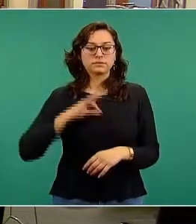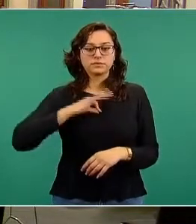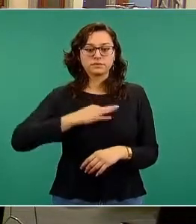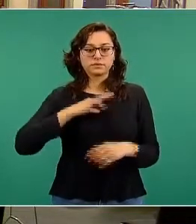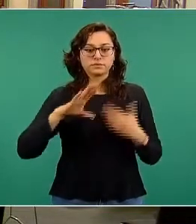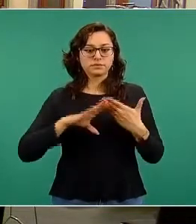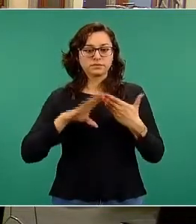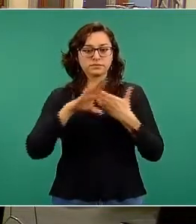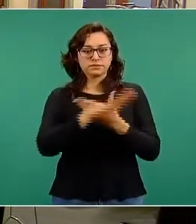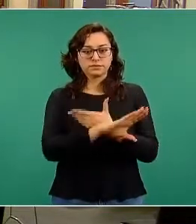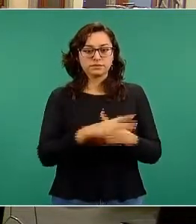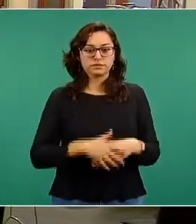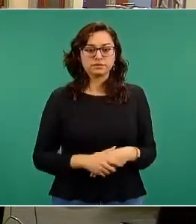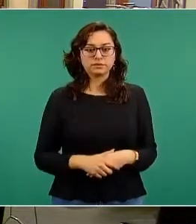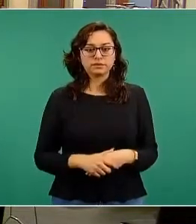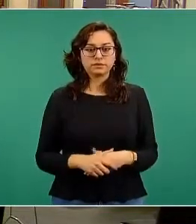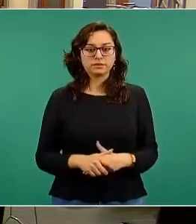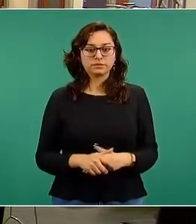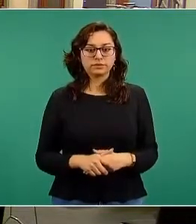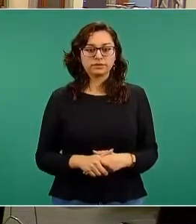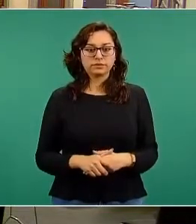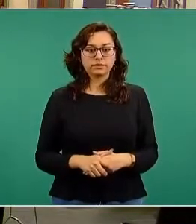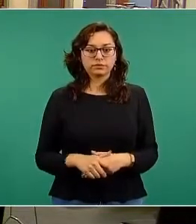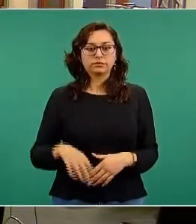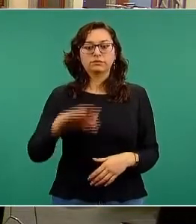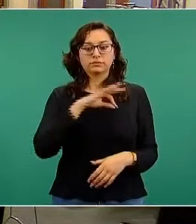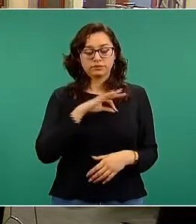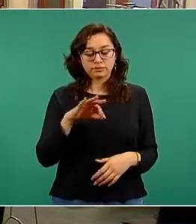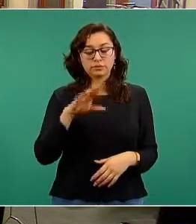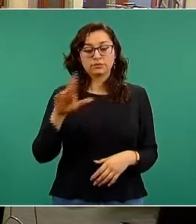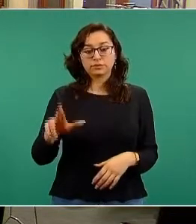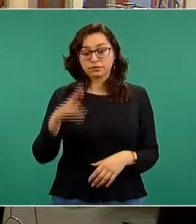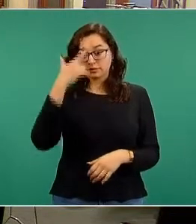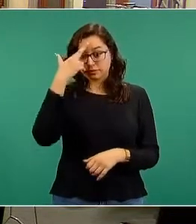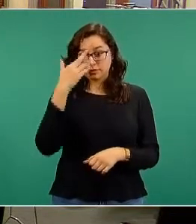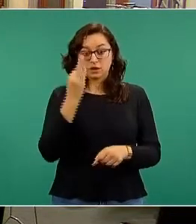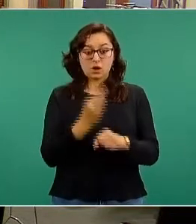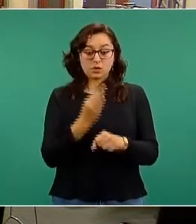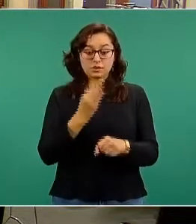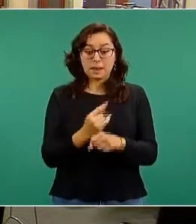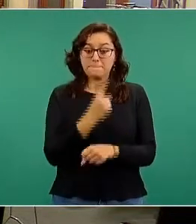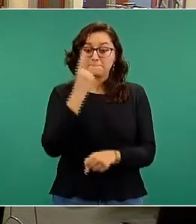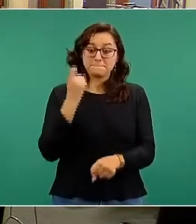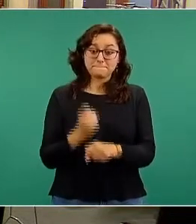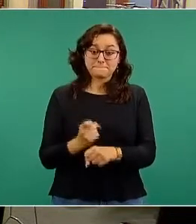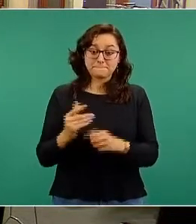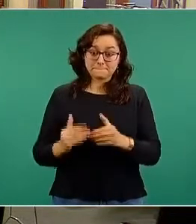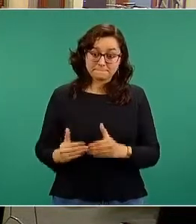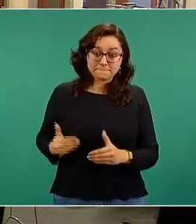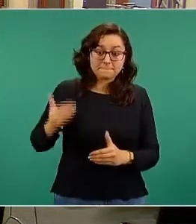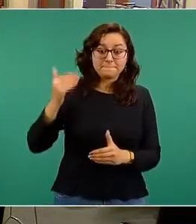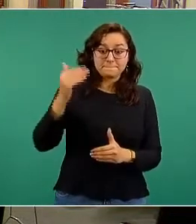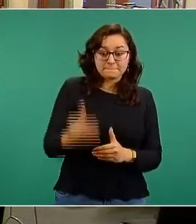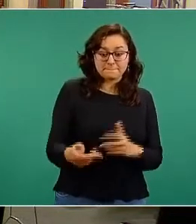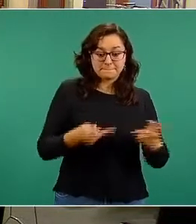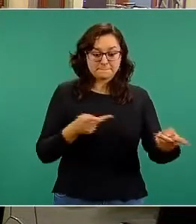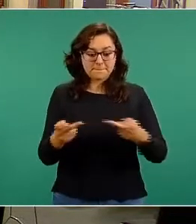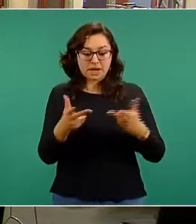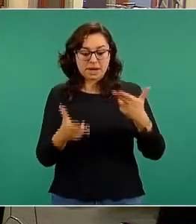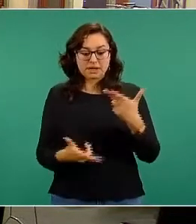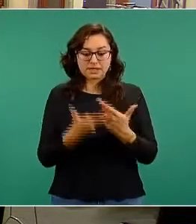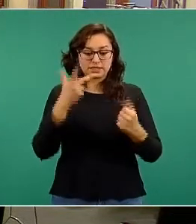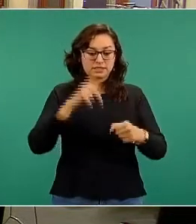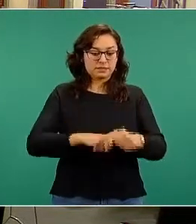SARS-CoV-2. Recordamos que estamos en la etapa 1 del Plan Nacional de Vacunación contra el virus